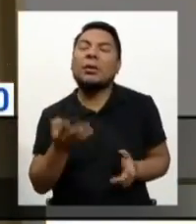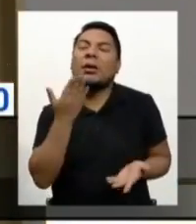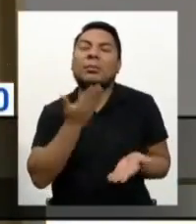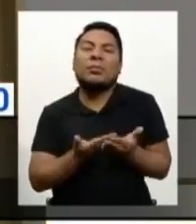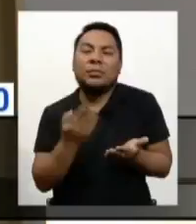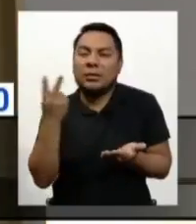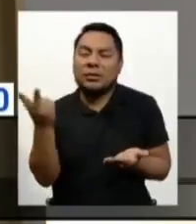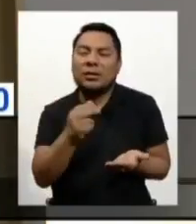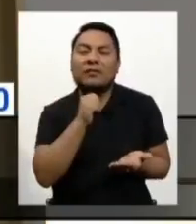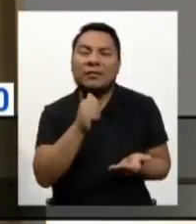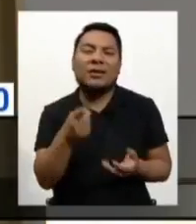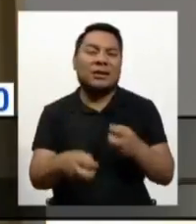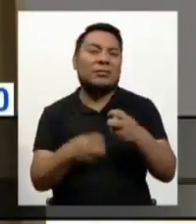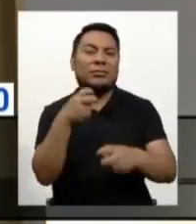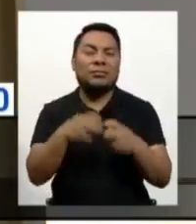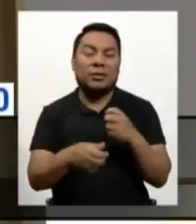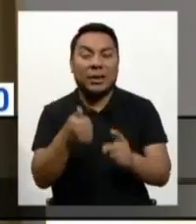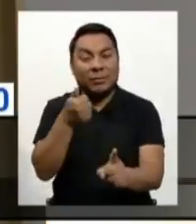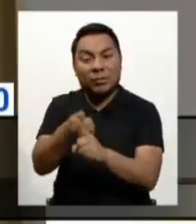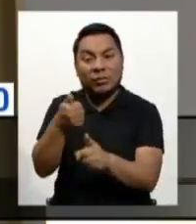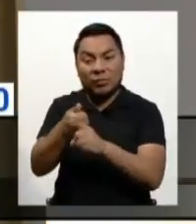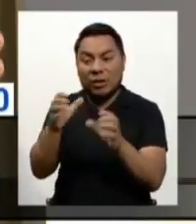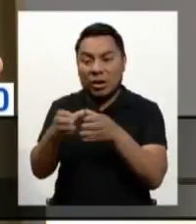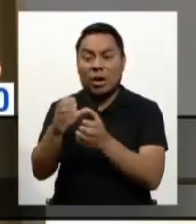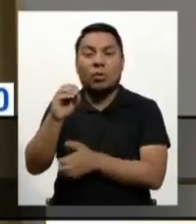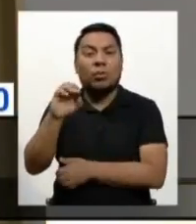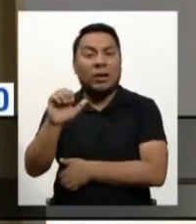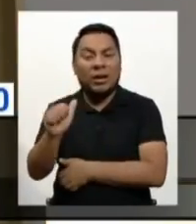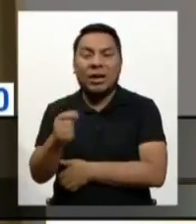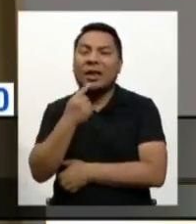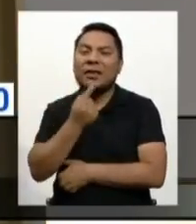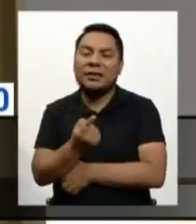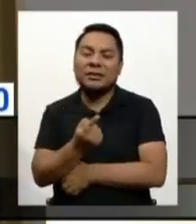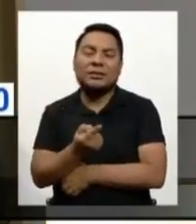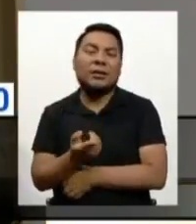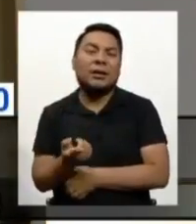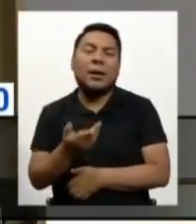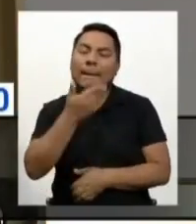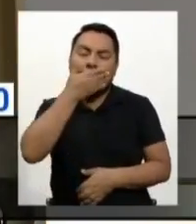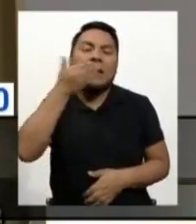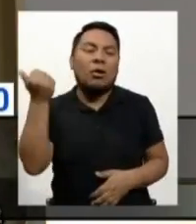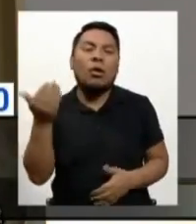tipo de problemas que hacen que la propia OEA diga, acá lo más justo sería una nueva elección.